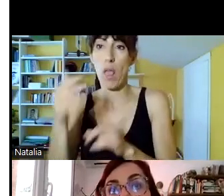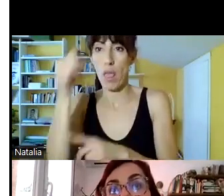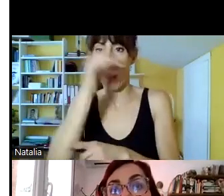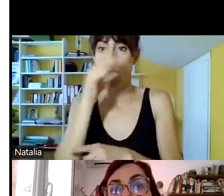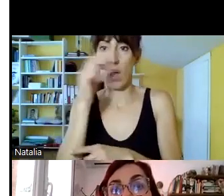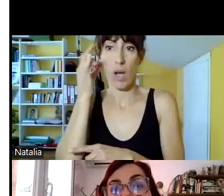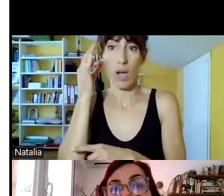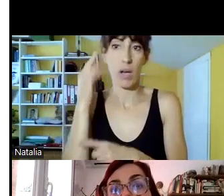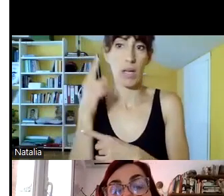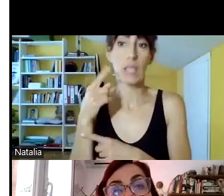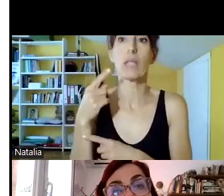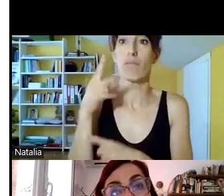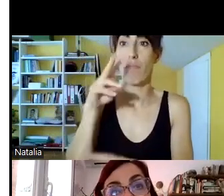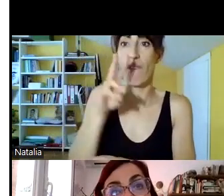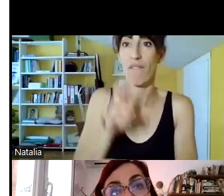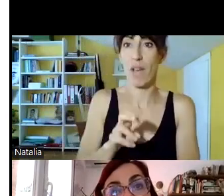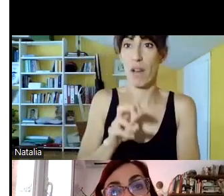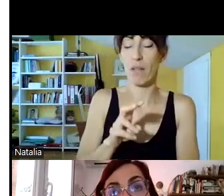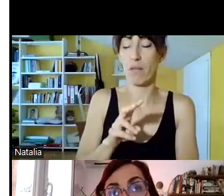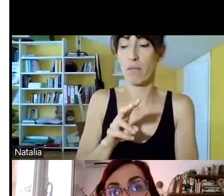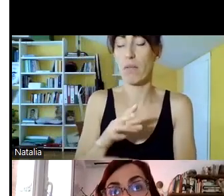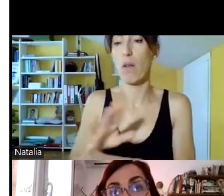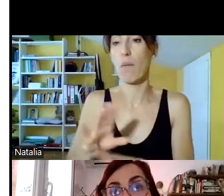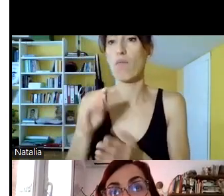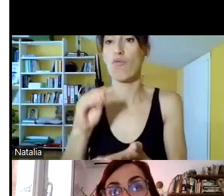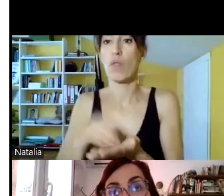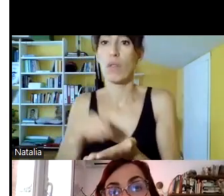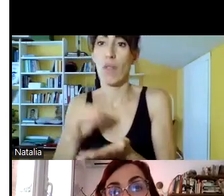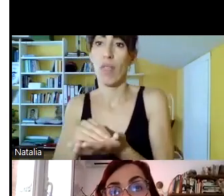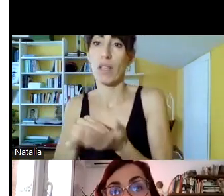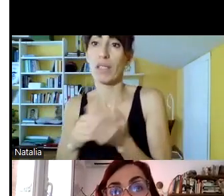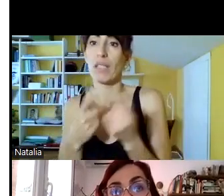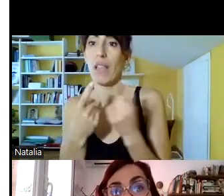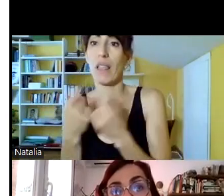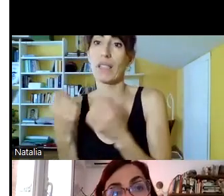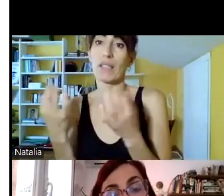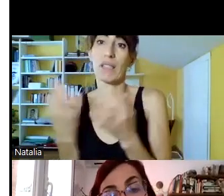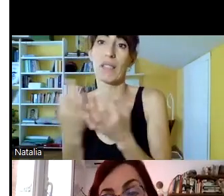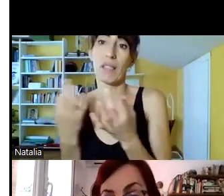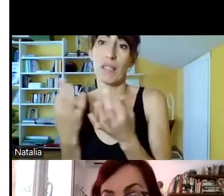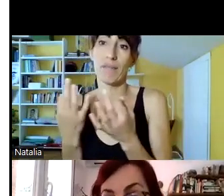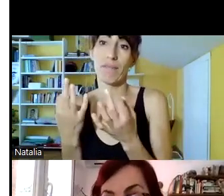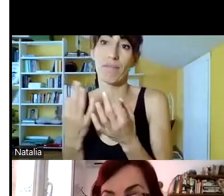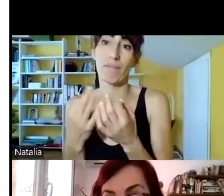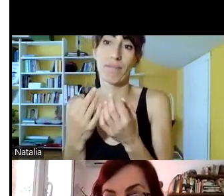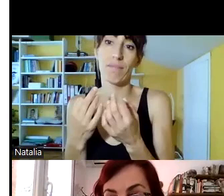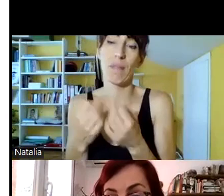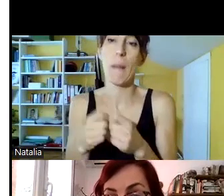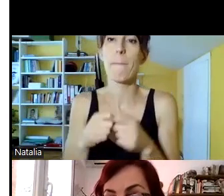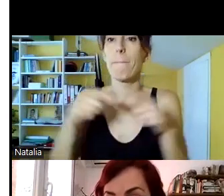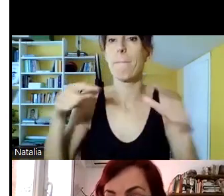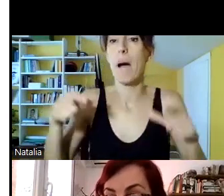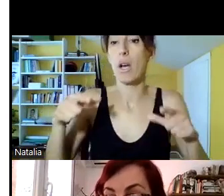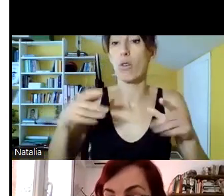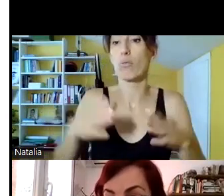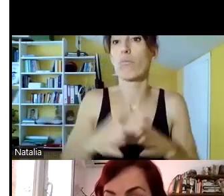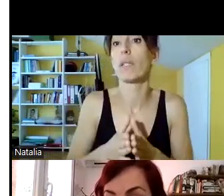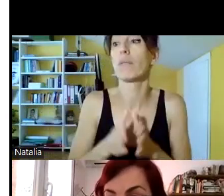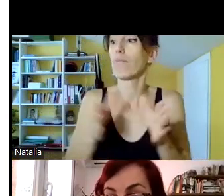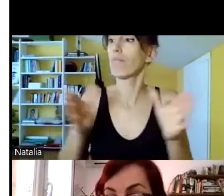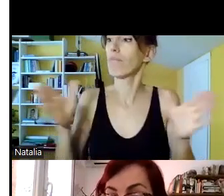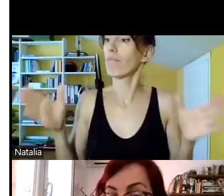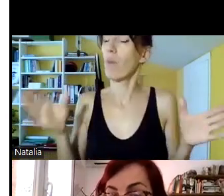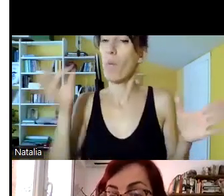útil, pero muchas veces lo que se necesita son marcos mucho más amplios donde las propias mujeres